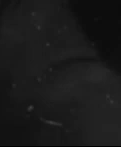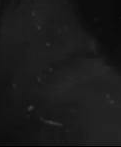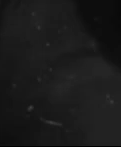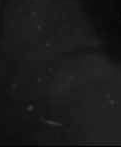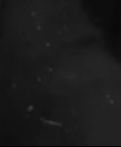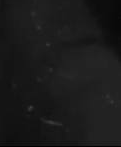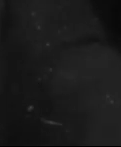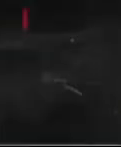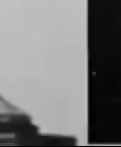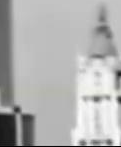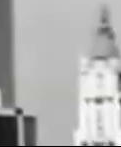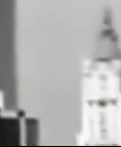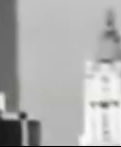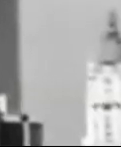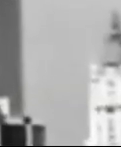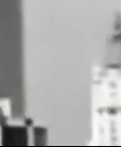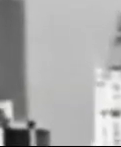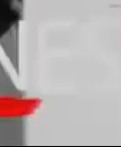¡Gracias!